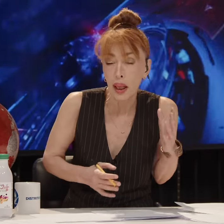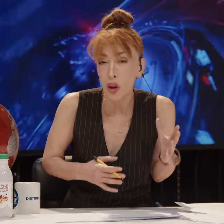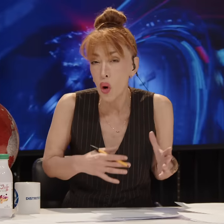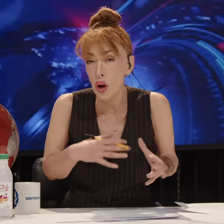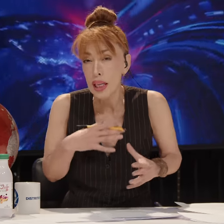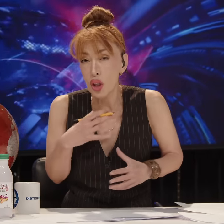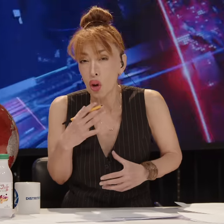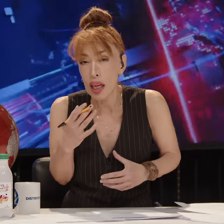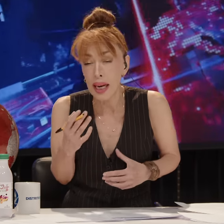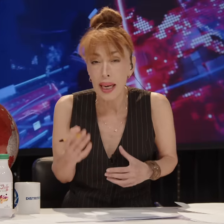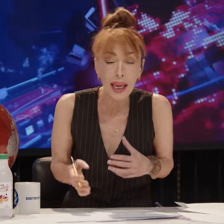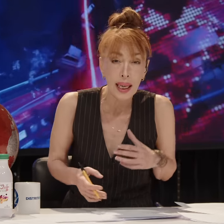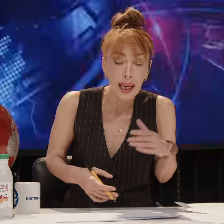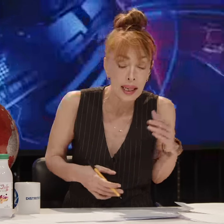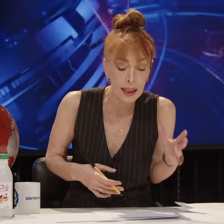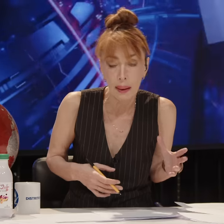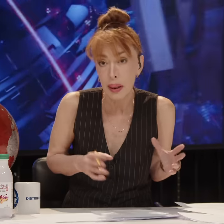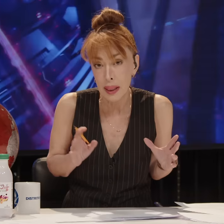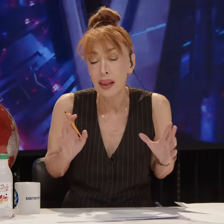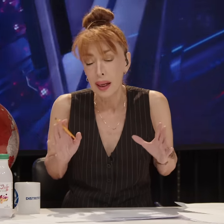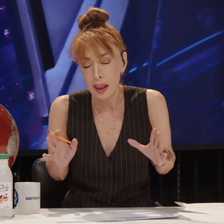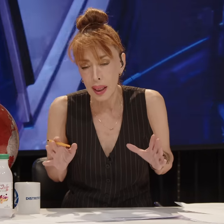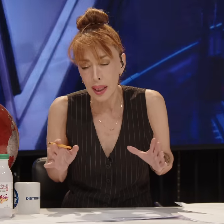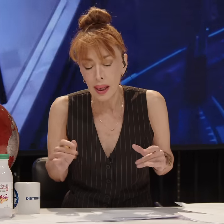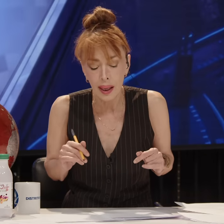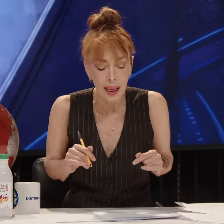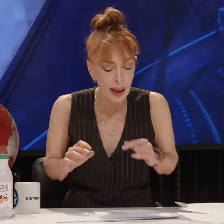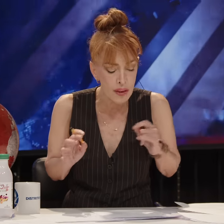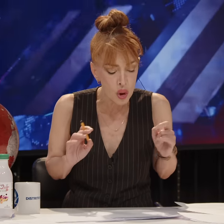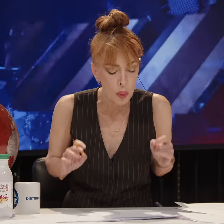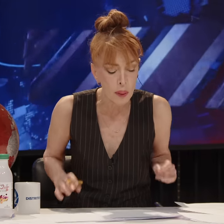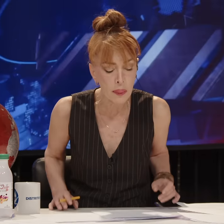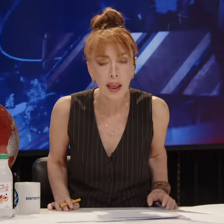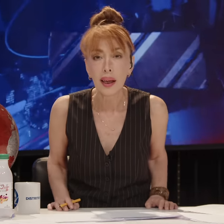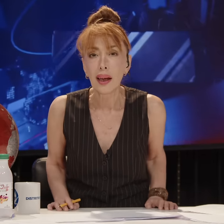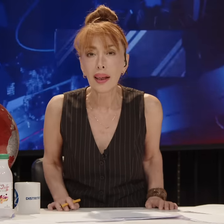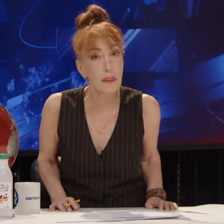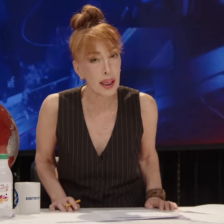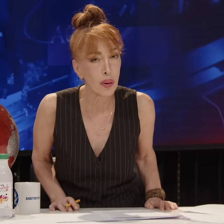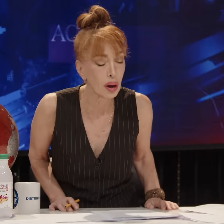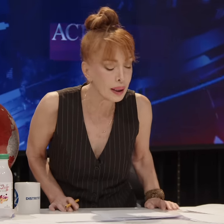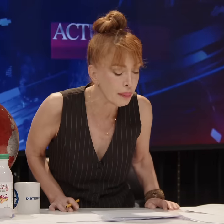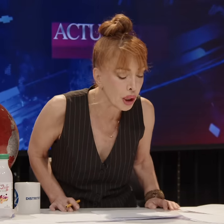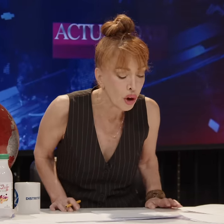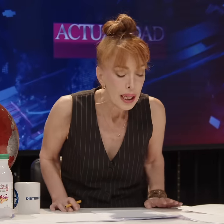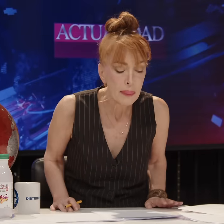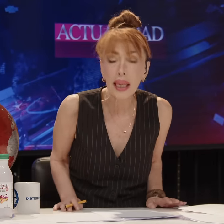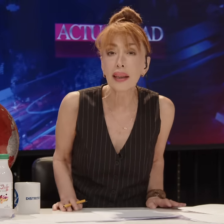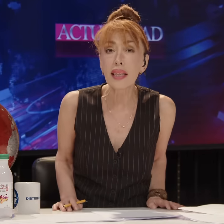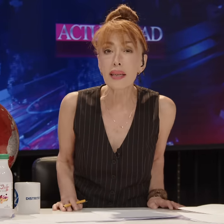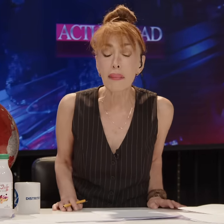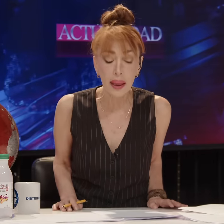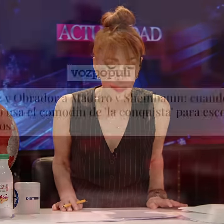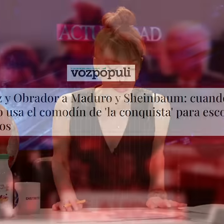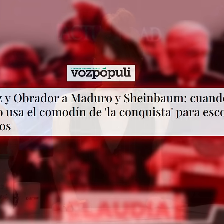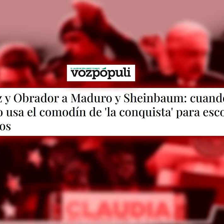pedir perdón la historia negra la leyenda más bien La leyenda negra discúlpenme que me he equivocado de término miren